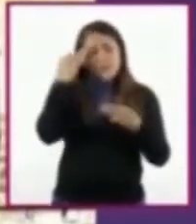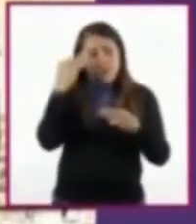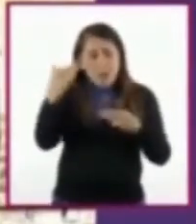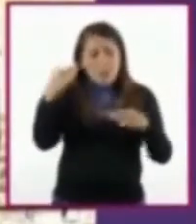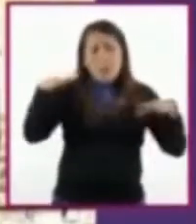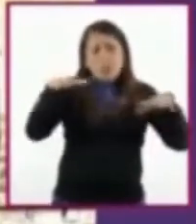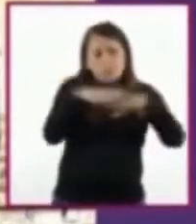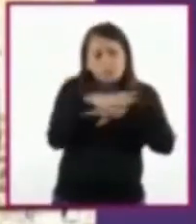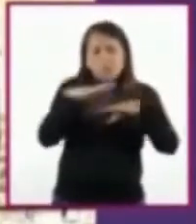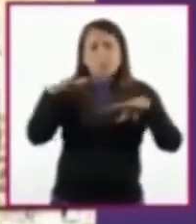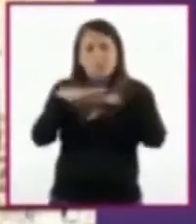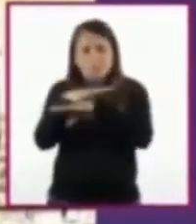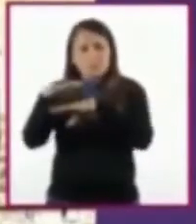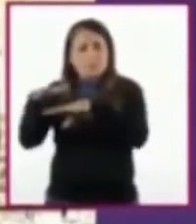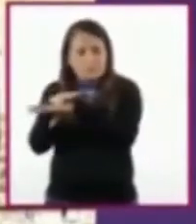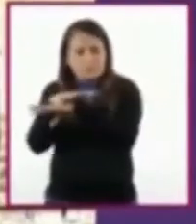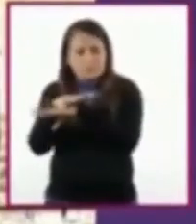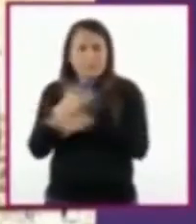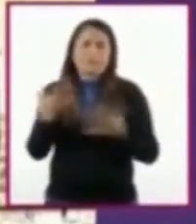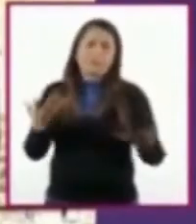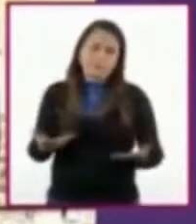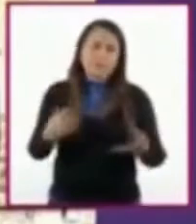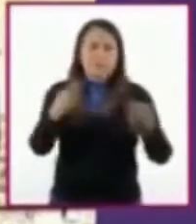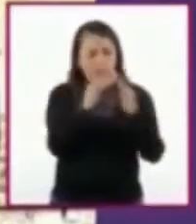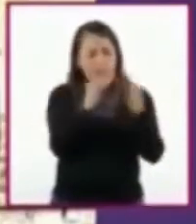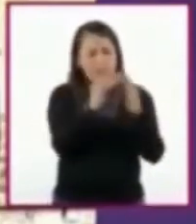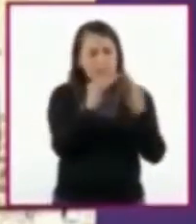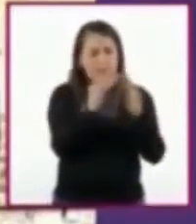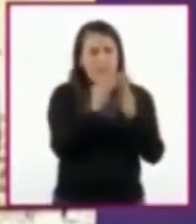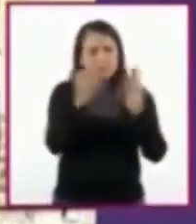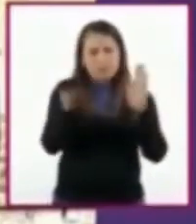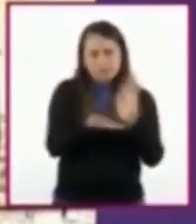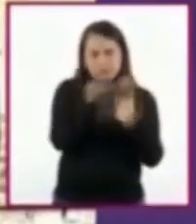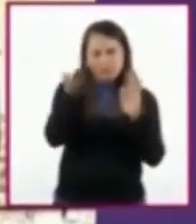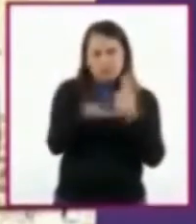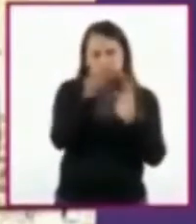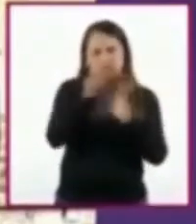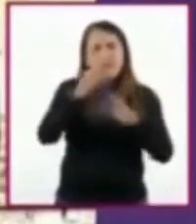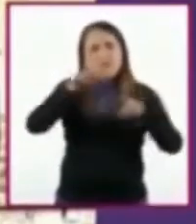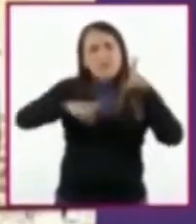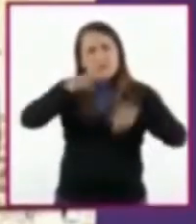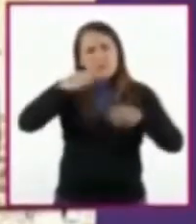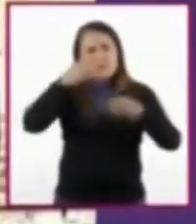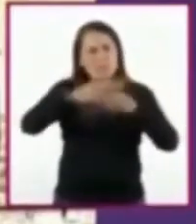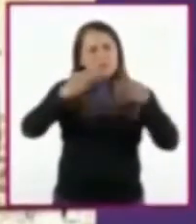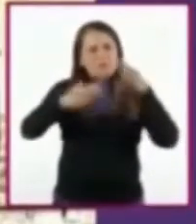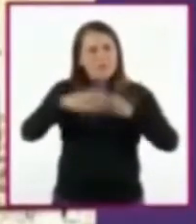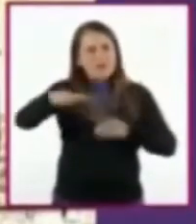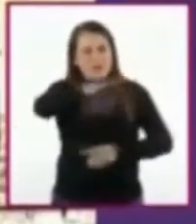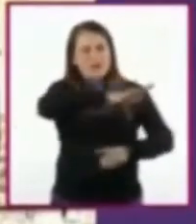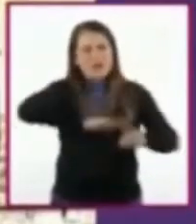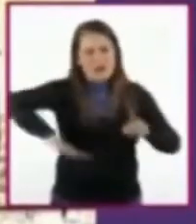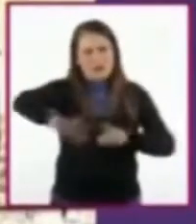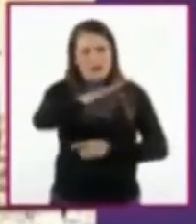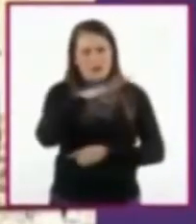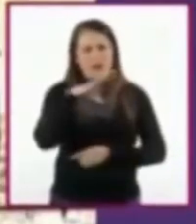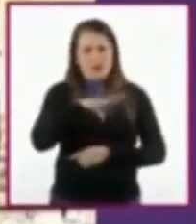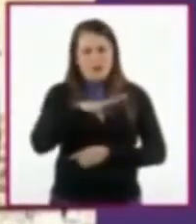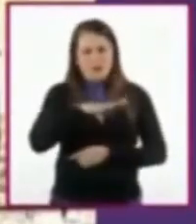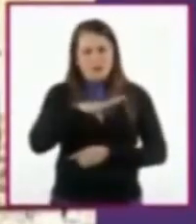tiempo. En general, las viviendas se construían en función de los materiales con los que se contaba en la zona donde